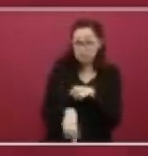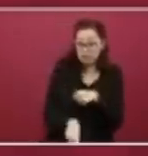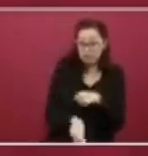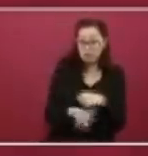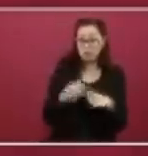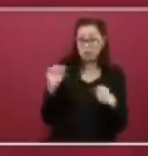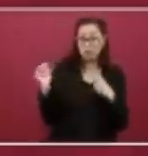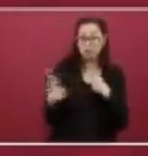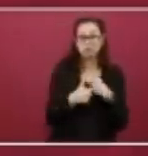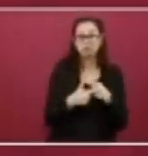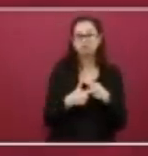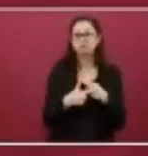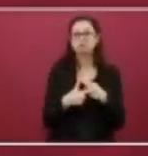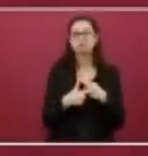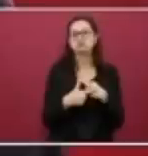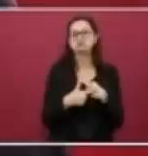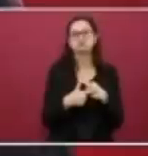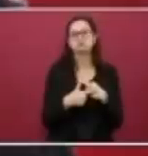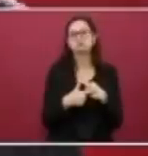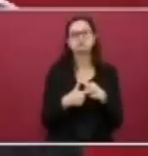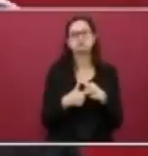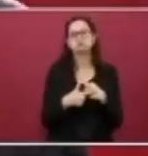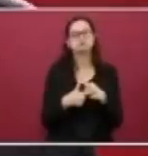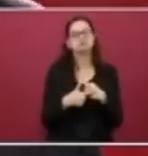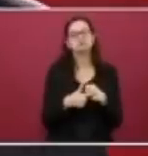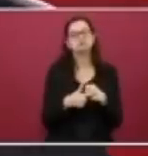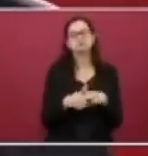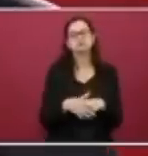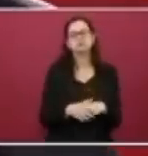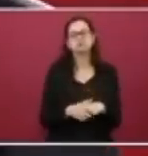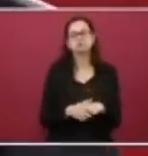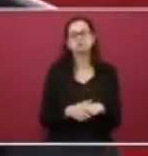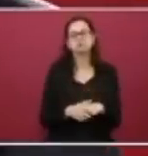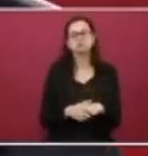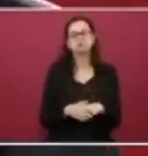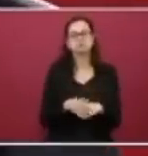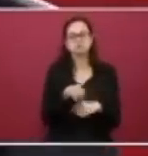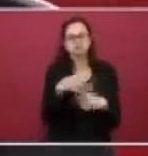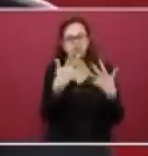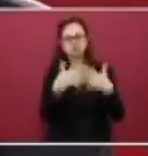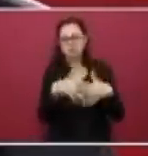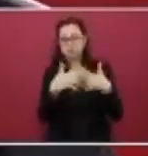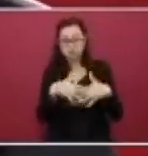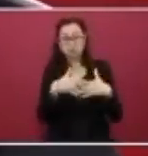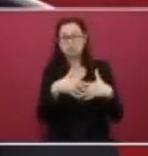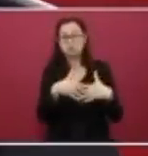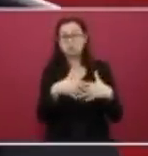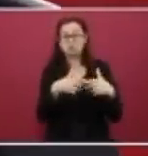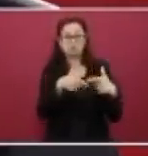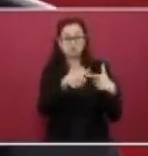agua no y vamos a dar